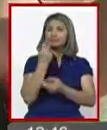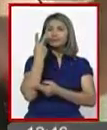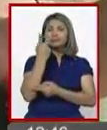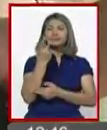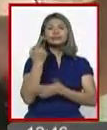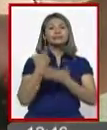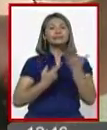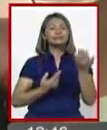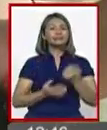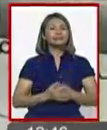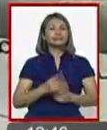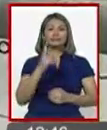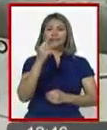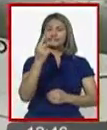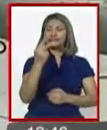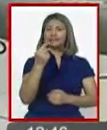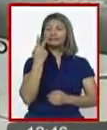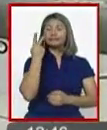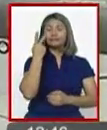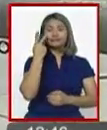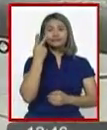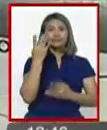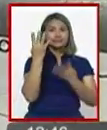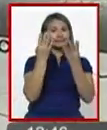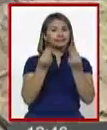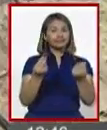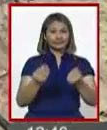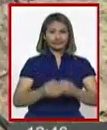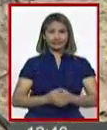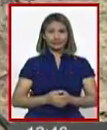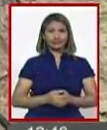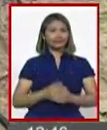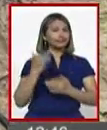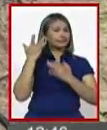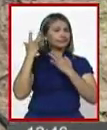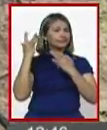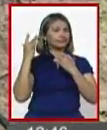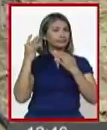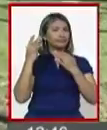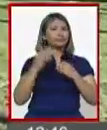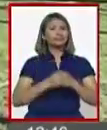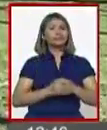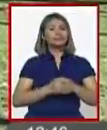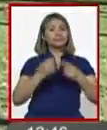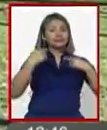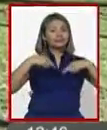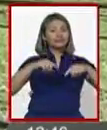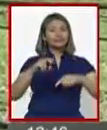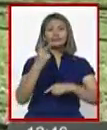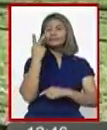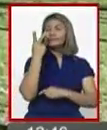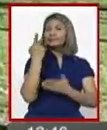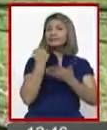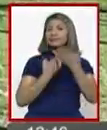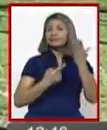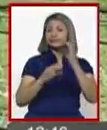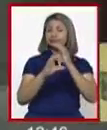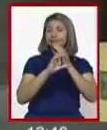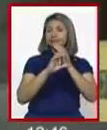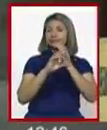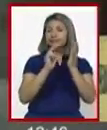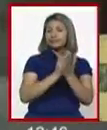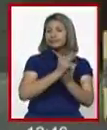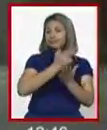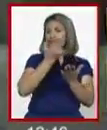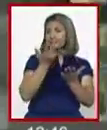mirar, ni para saber. Yo estaba con mi tele prendida cuando ocurrió esto. Se escuchó que caían unos cristales y yo salí a mirar pensando que un camión se había